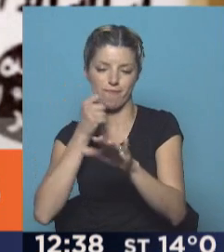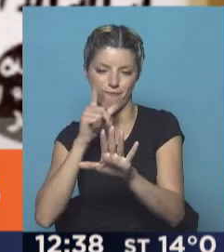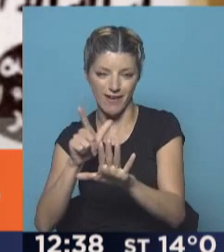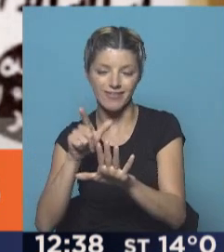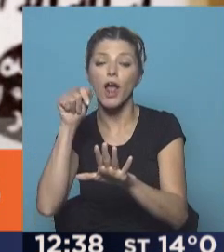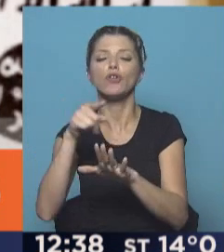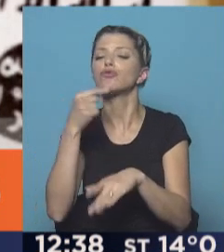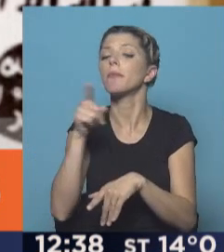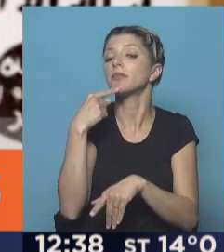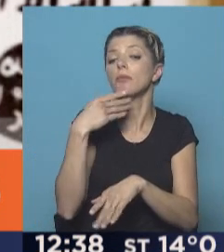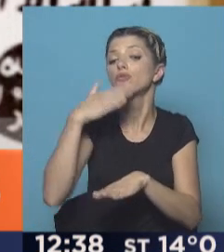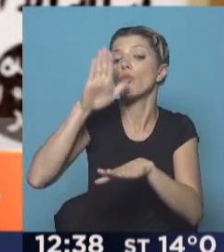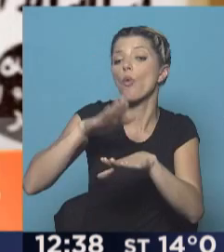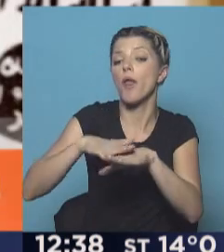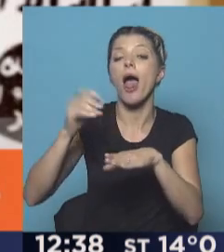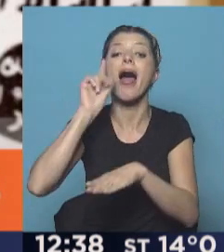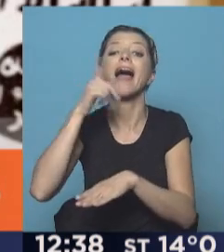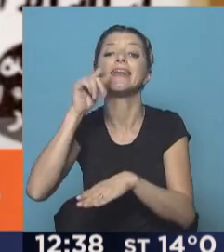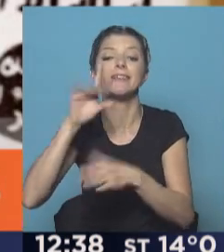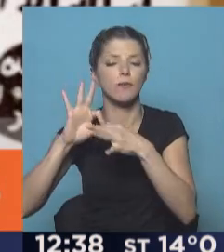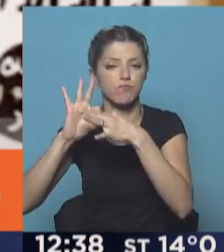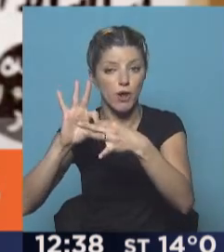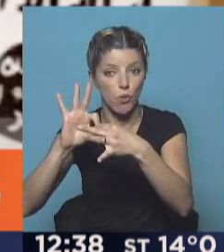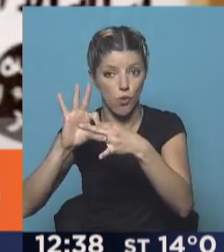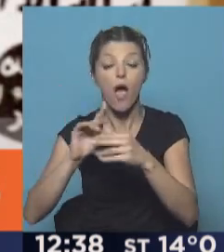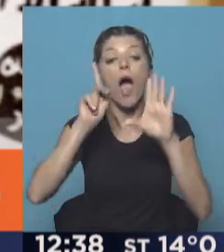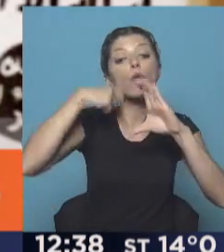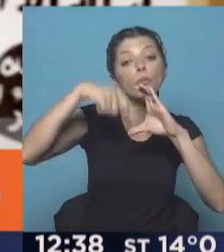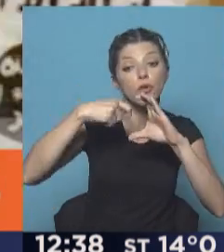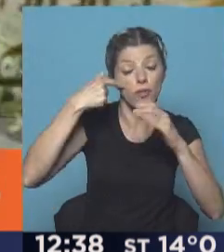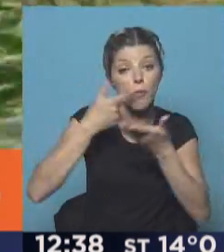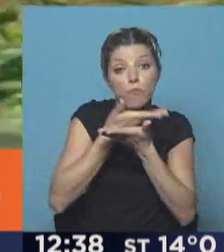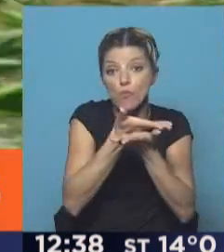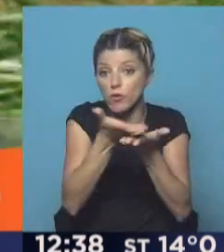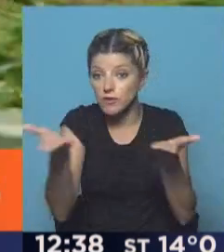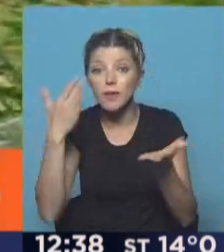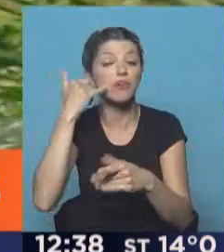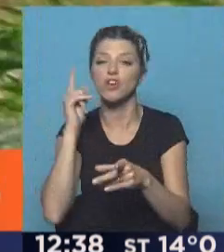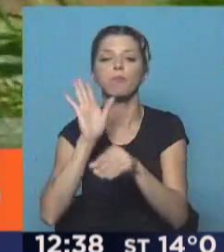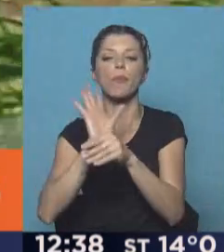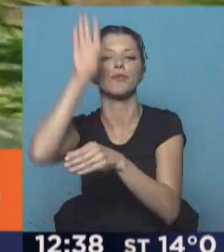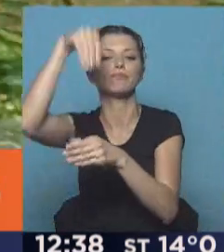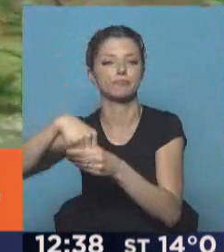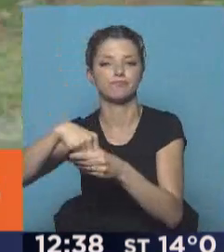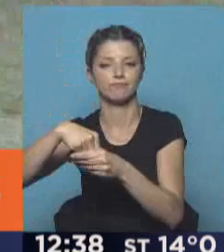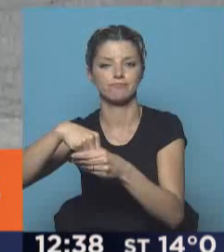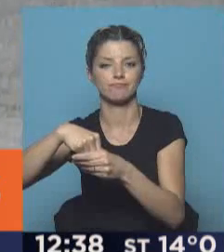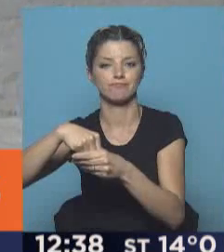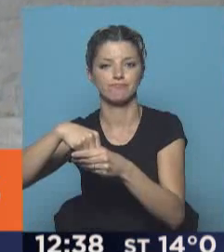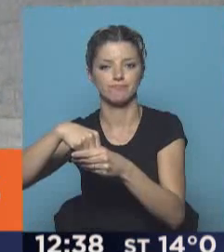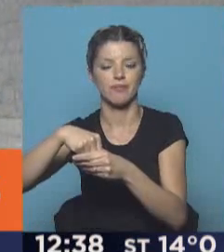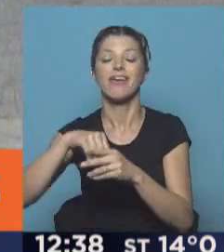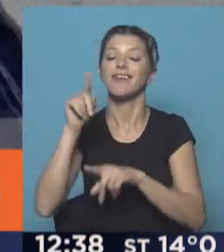Basta con jurar lealtad a la organización en video y hacerla pública para pertenecer a ella. Y los